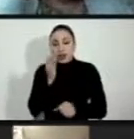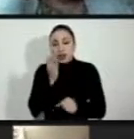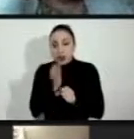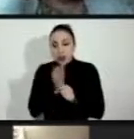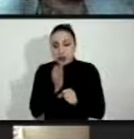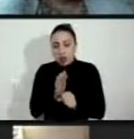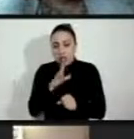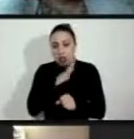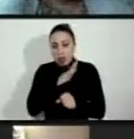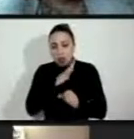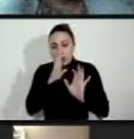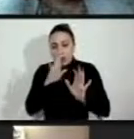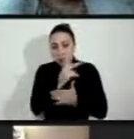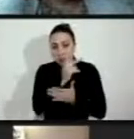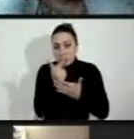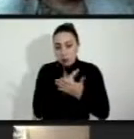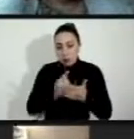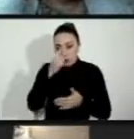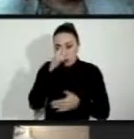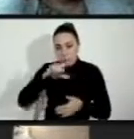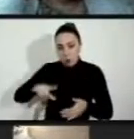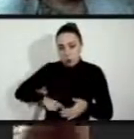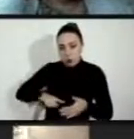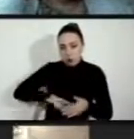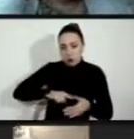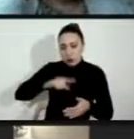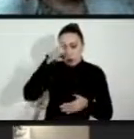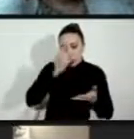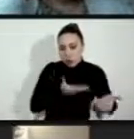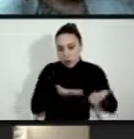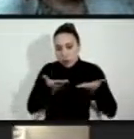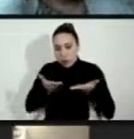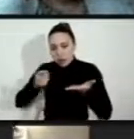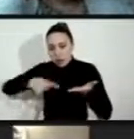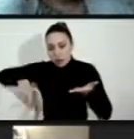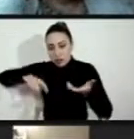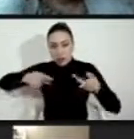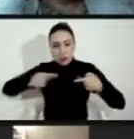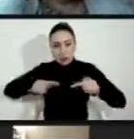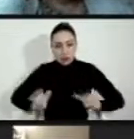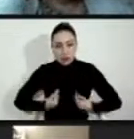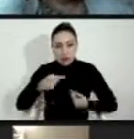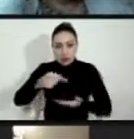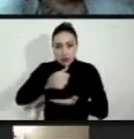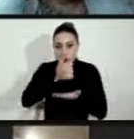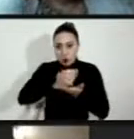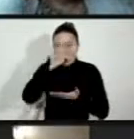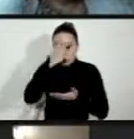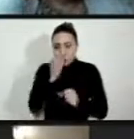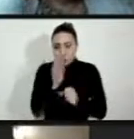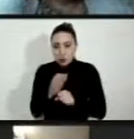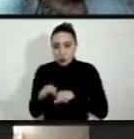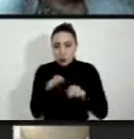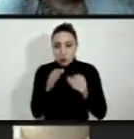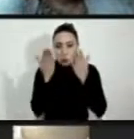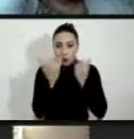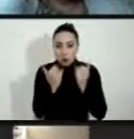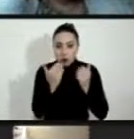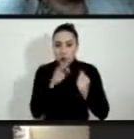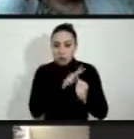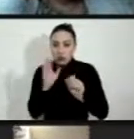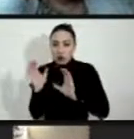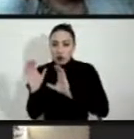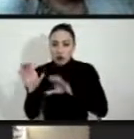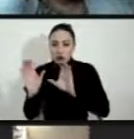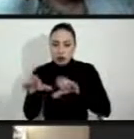que las y los habitantes de la Ciudad de México que se encuentran desempleados tengan acceso a diferentes ofertas de